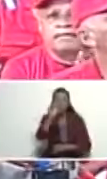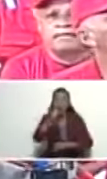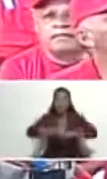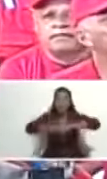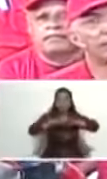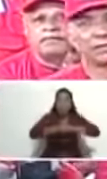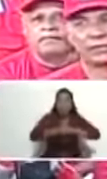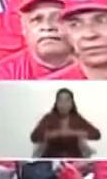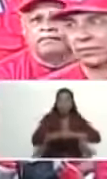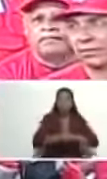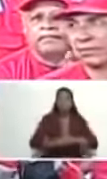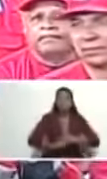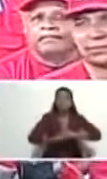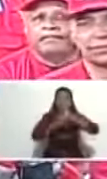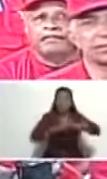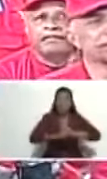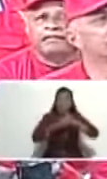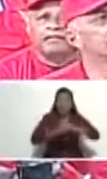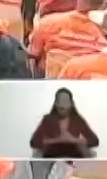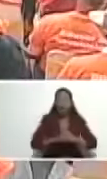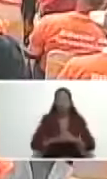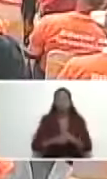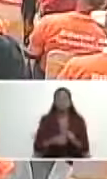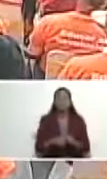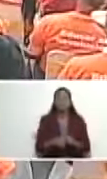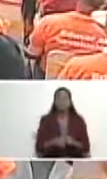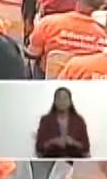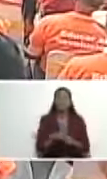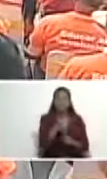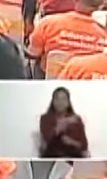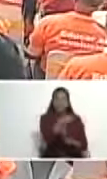Aquí está el compañero José David Cabello, camarada,